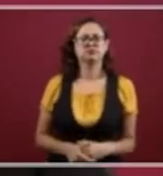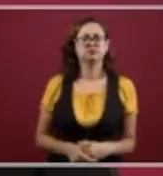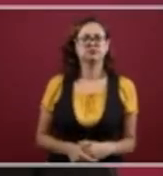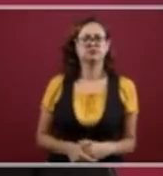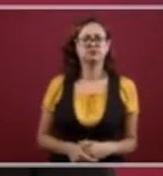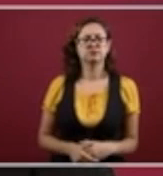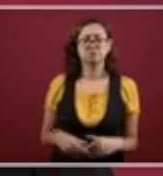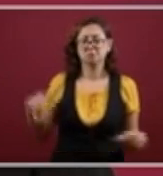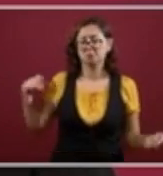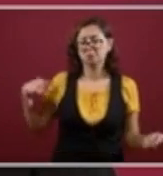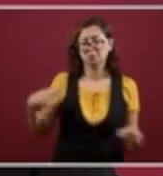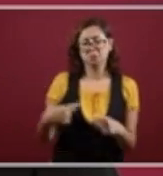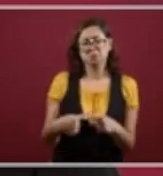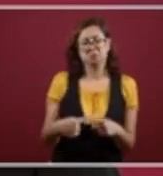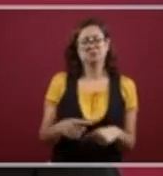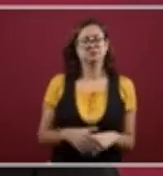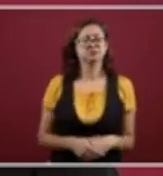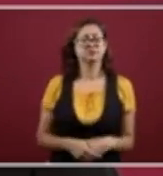Hasta ahora.